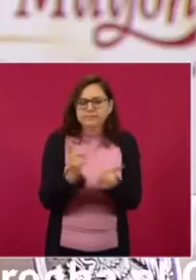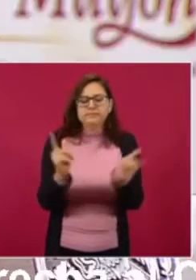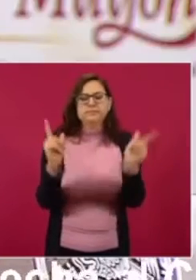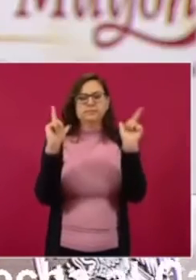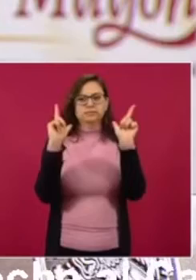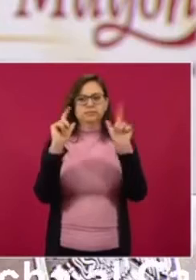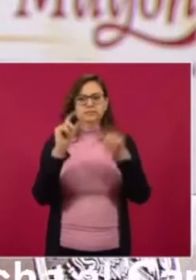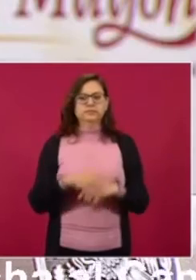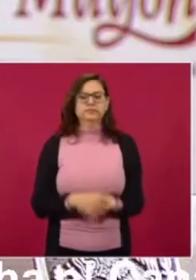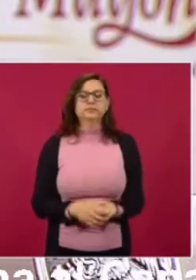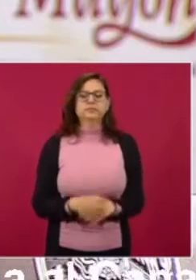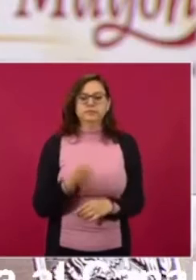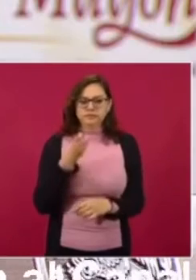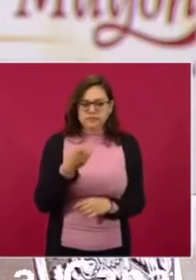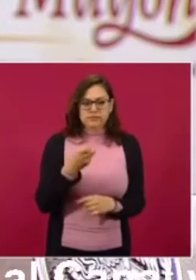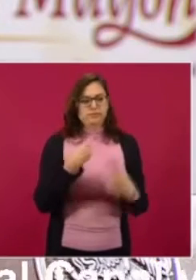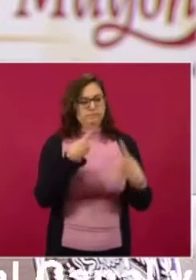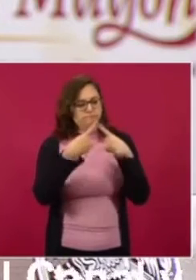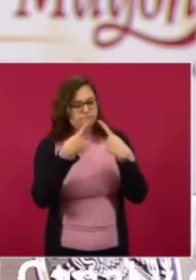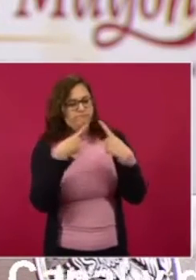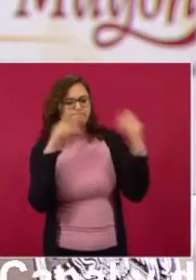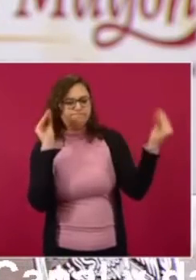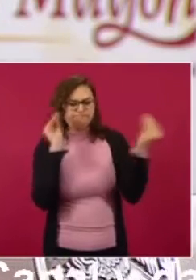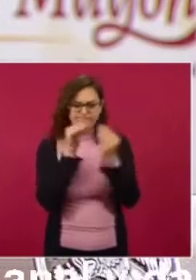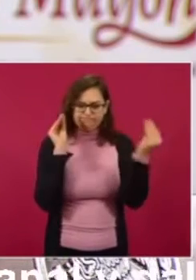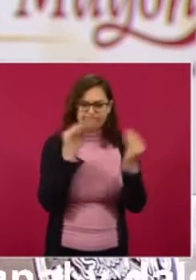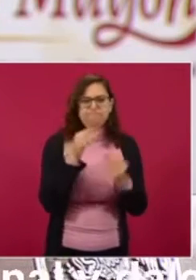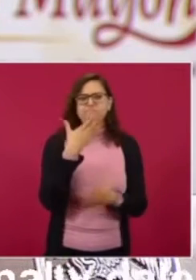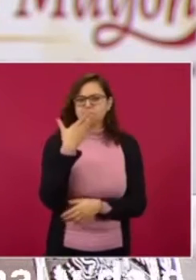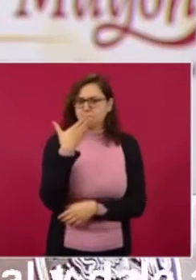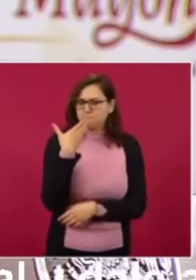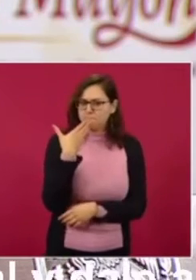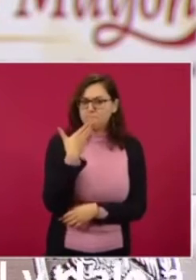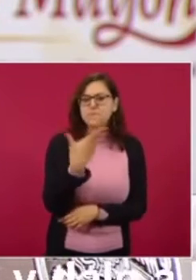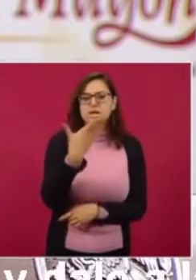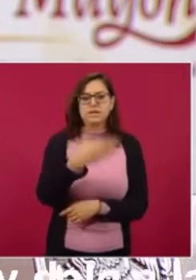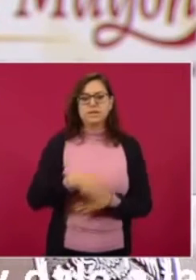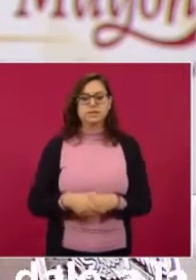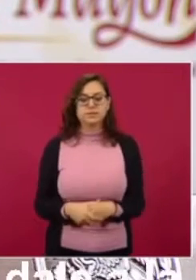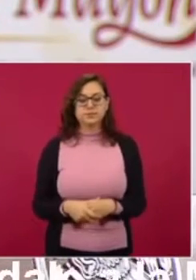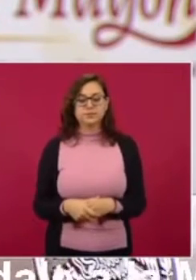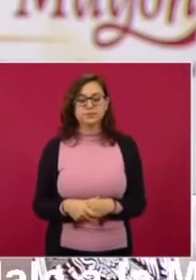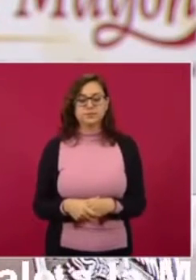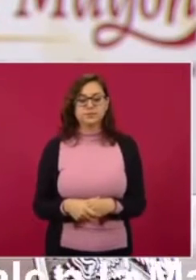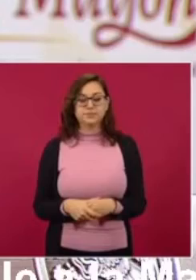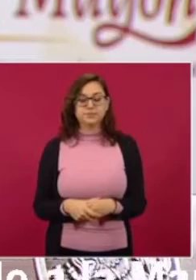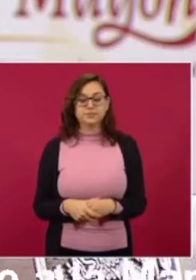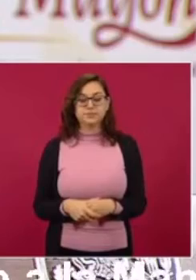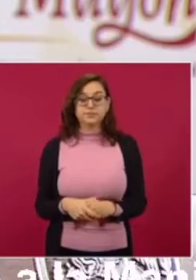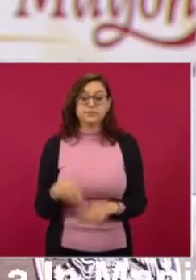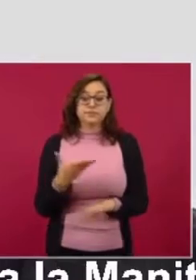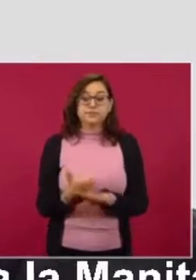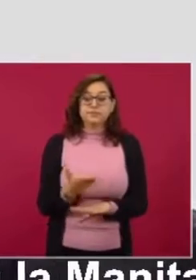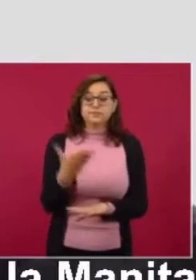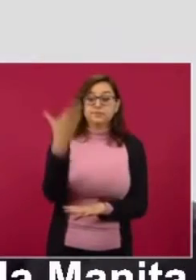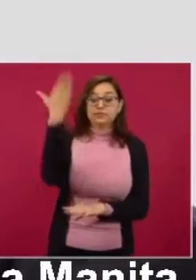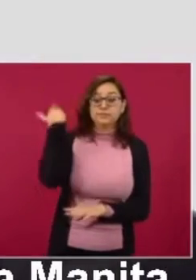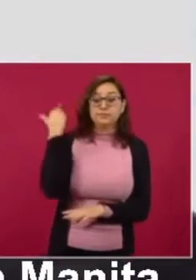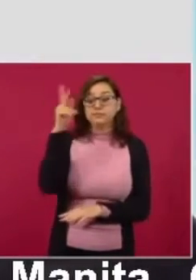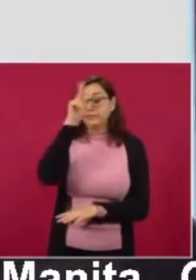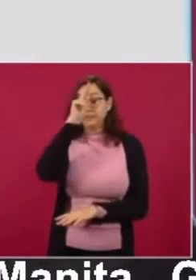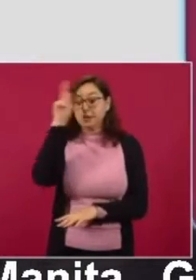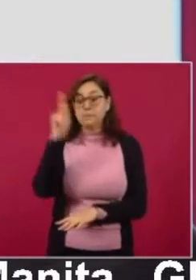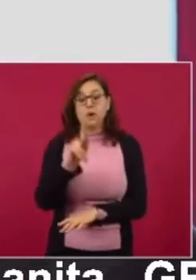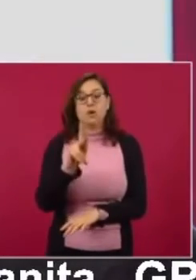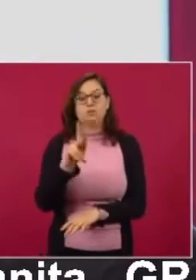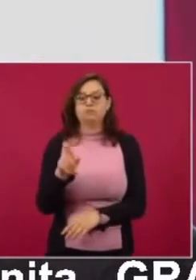eso es un buen debate insisto lo que estaba muy mal era la